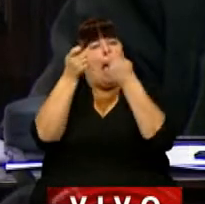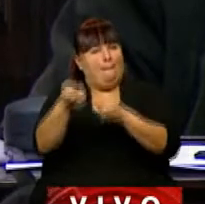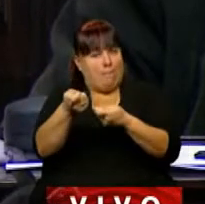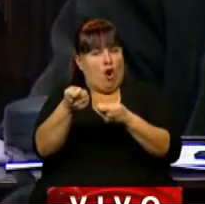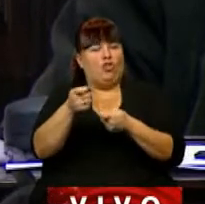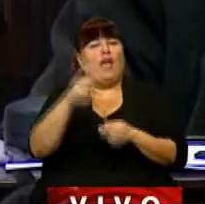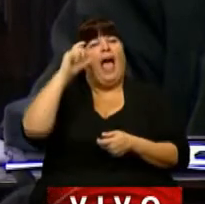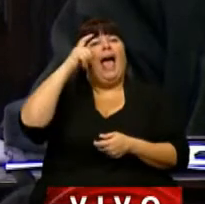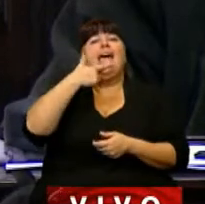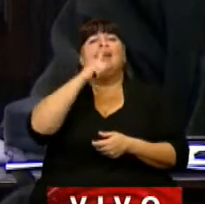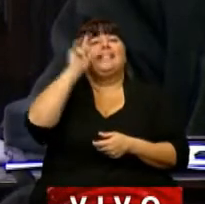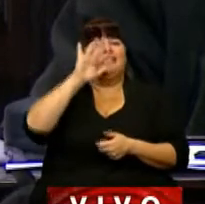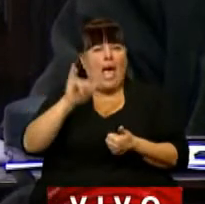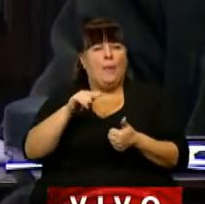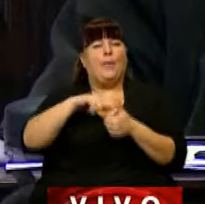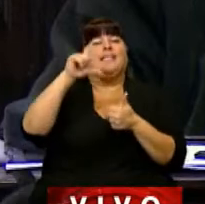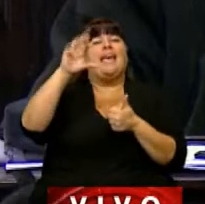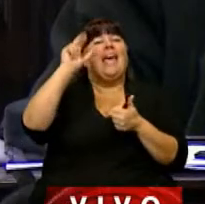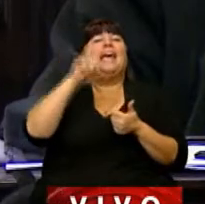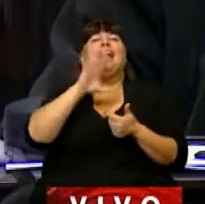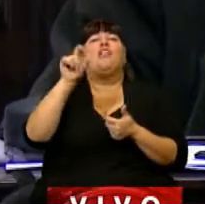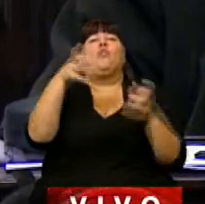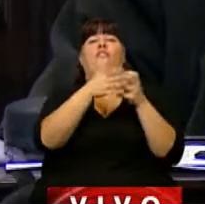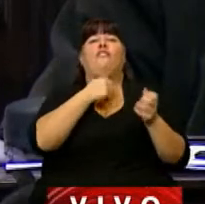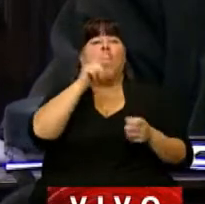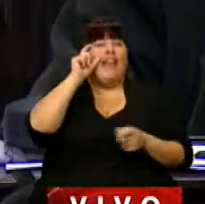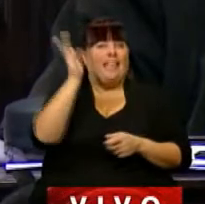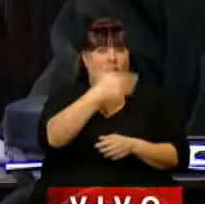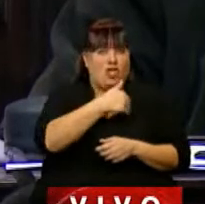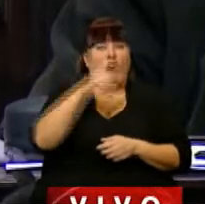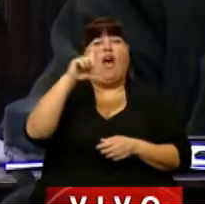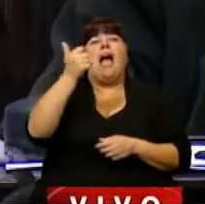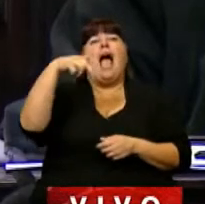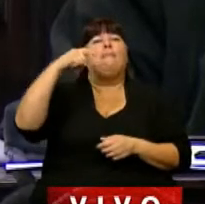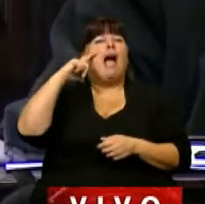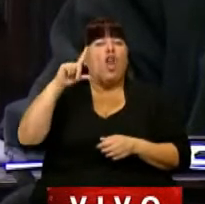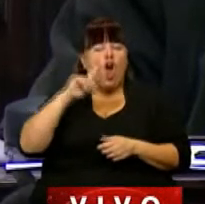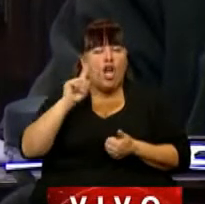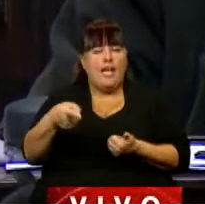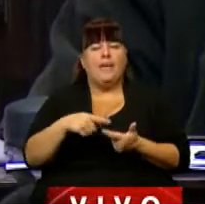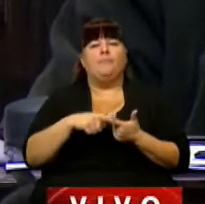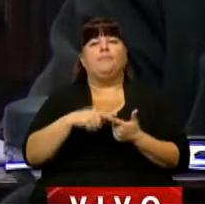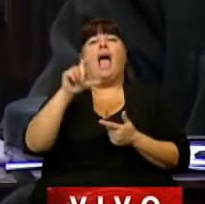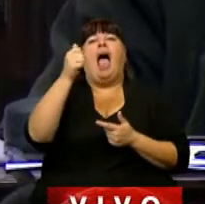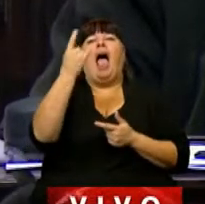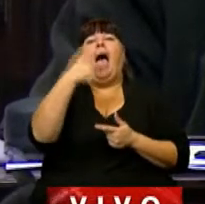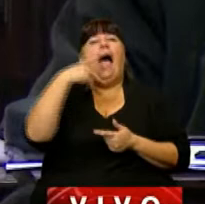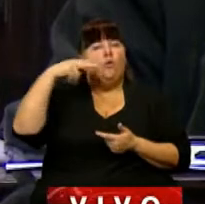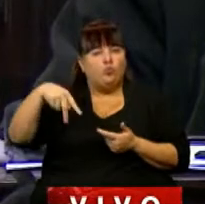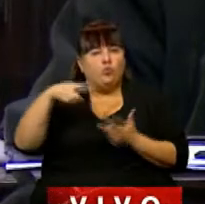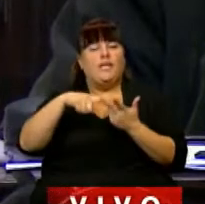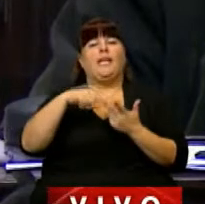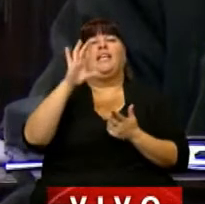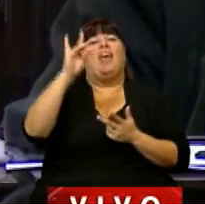Enrique Esteve, Mayra Cresto del Frente de Todos, Marcela Campagnoli, Brenda Austin, Omar